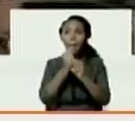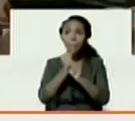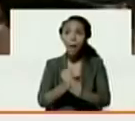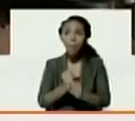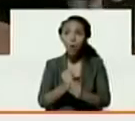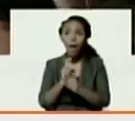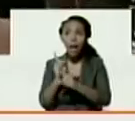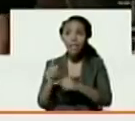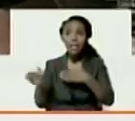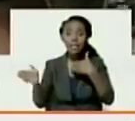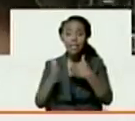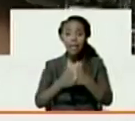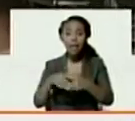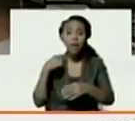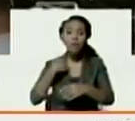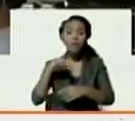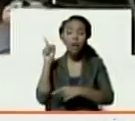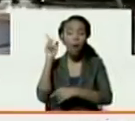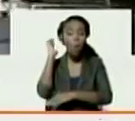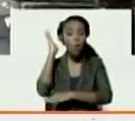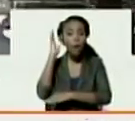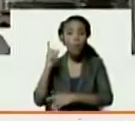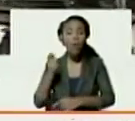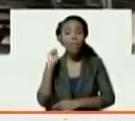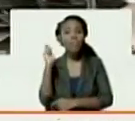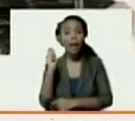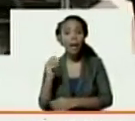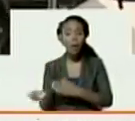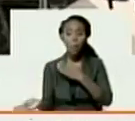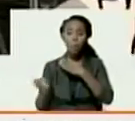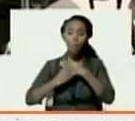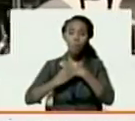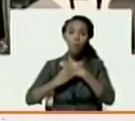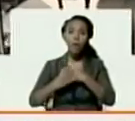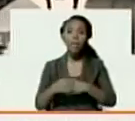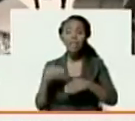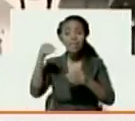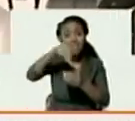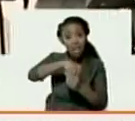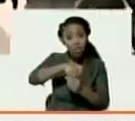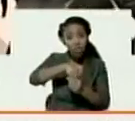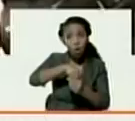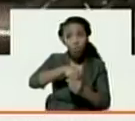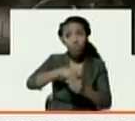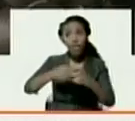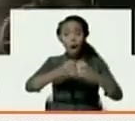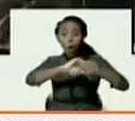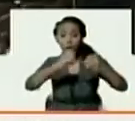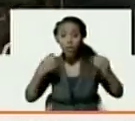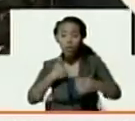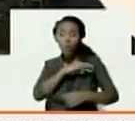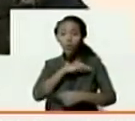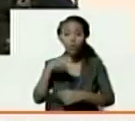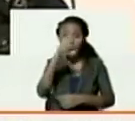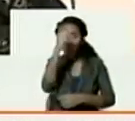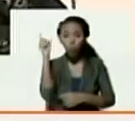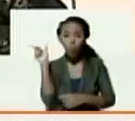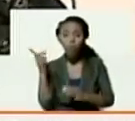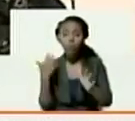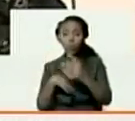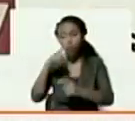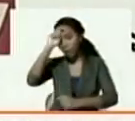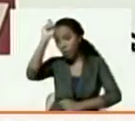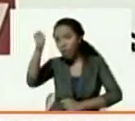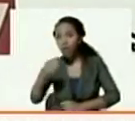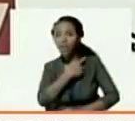esta jornada. Es una tarea que nos hemos impuesto dentro de la organización de nuestro partido. Un reconocimiento a